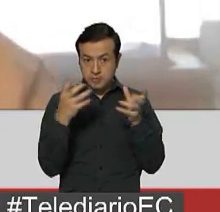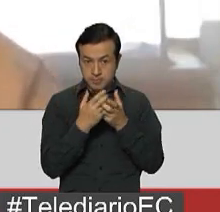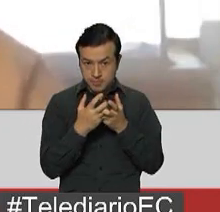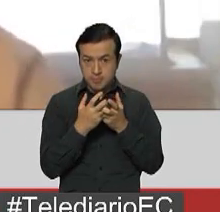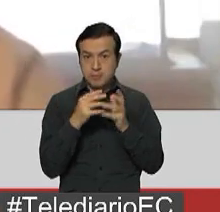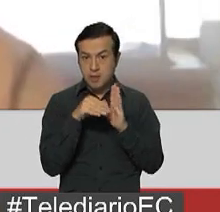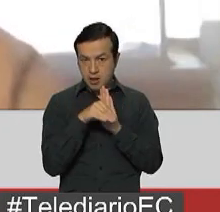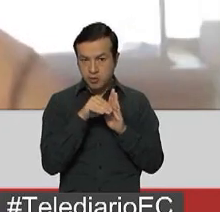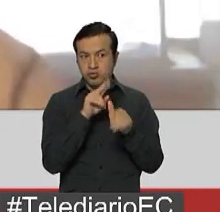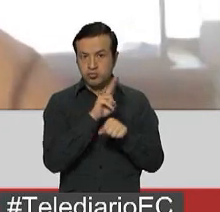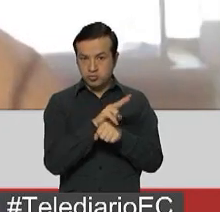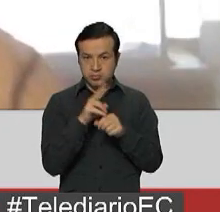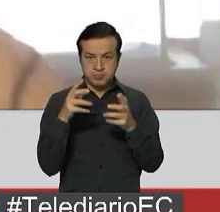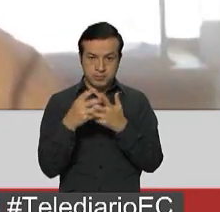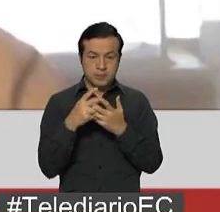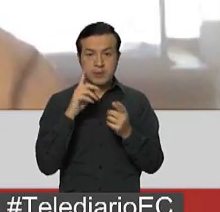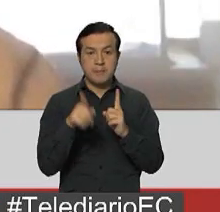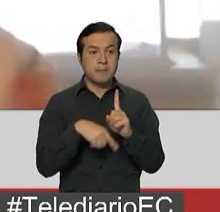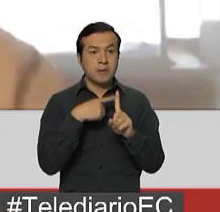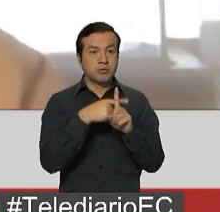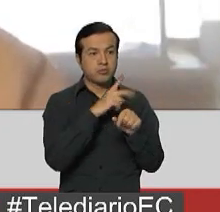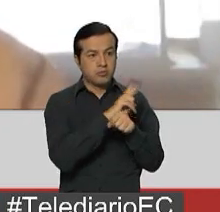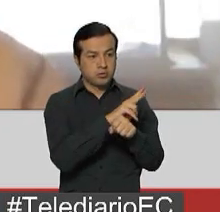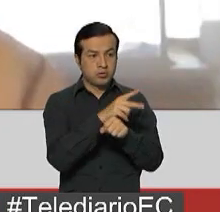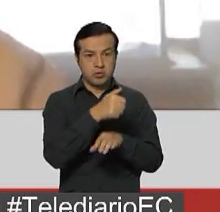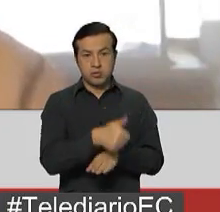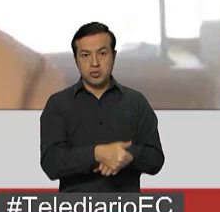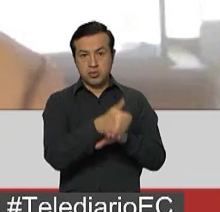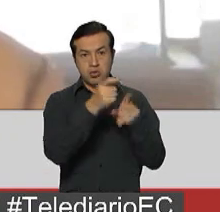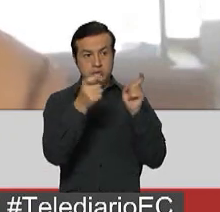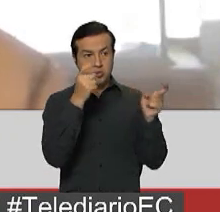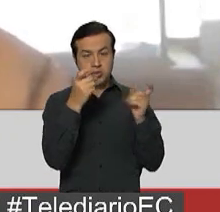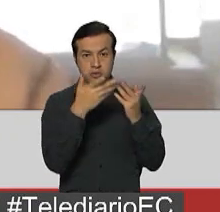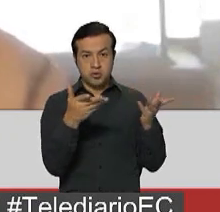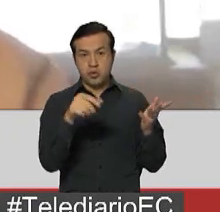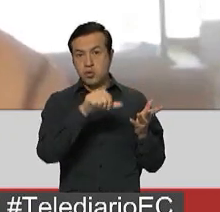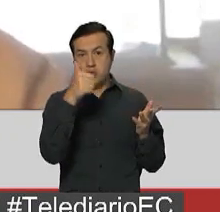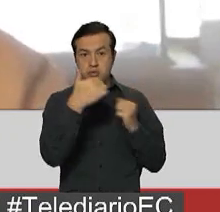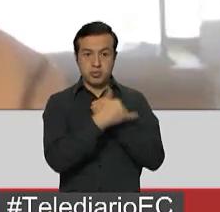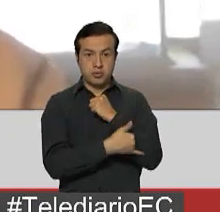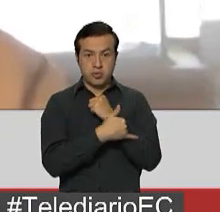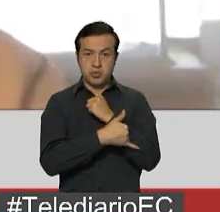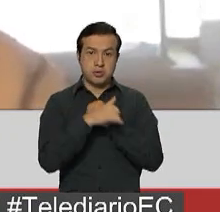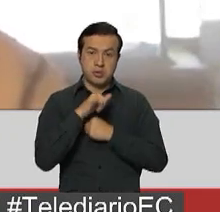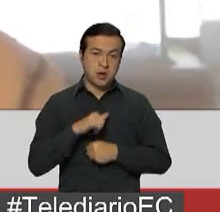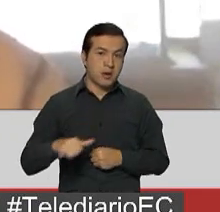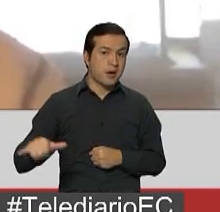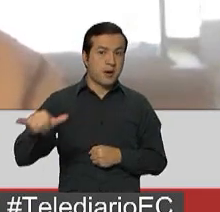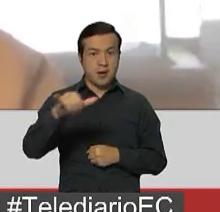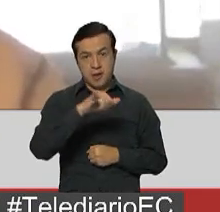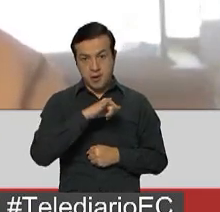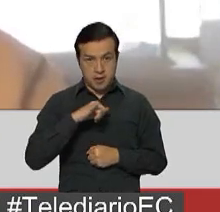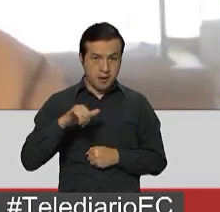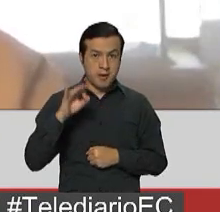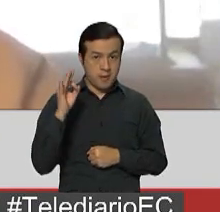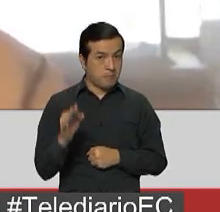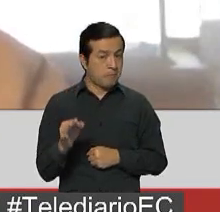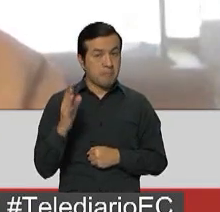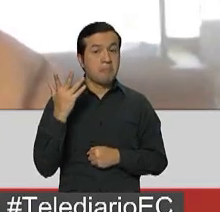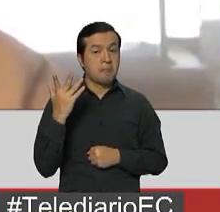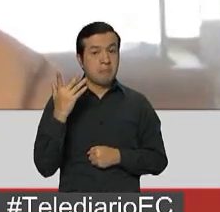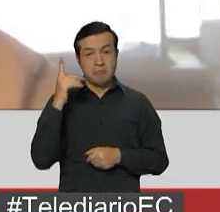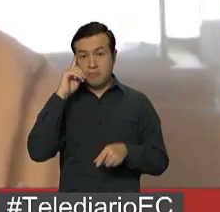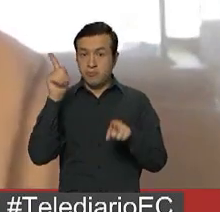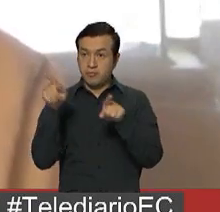hecho también con superintendencias y autoridades de control de otros países entonces hemos logrado hacer la